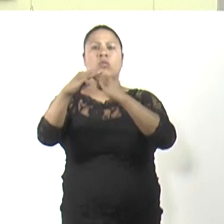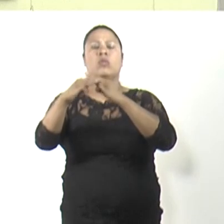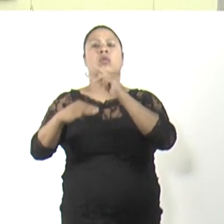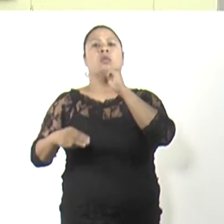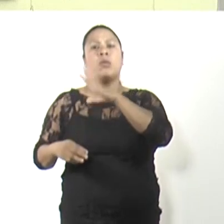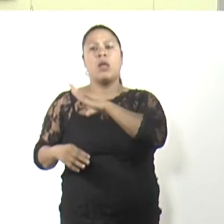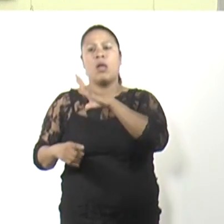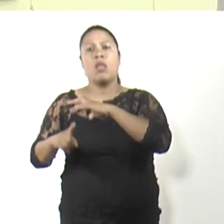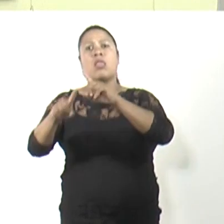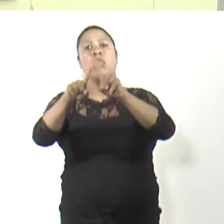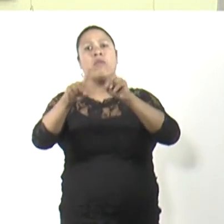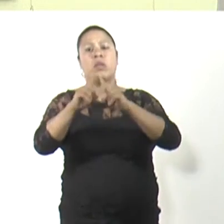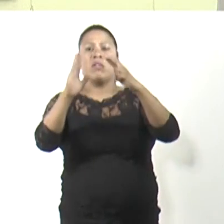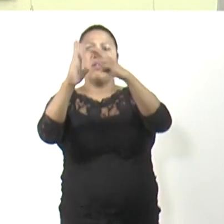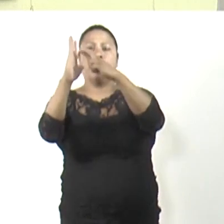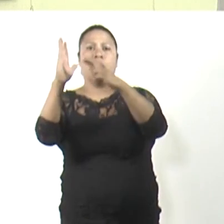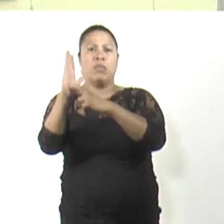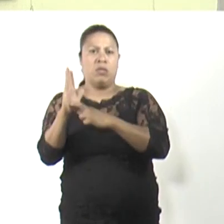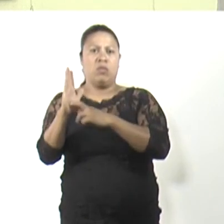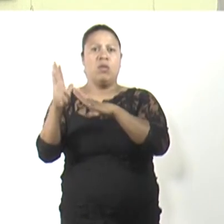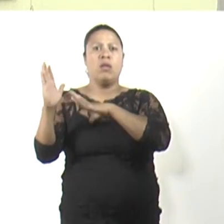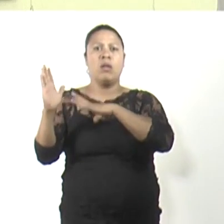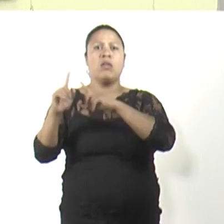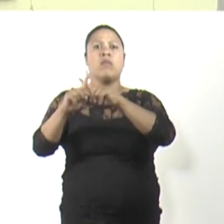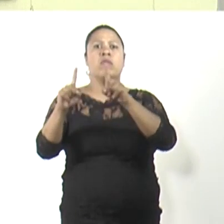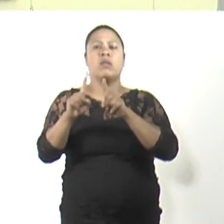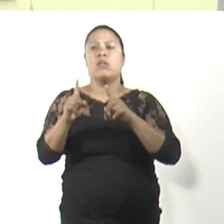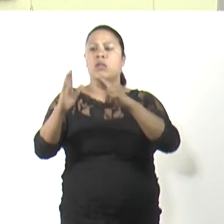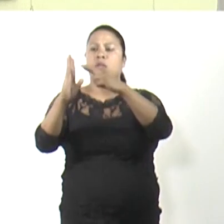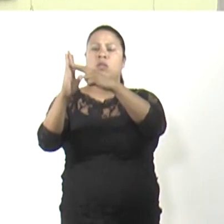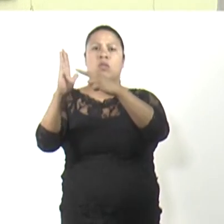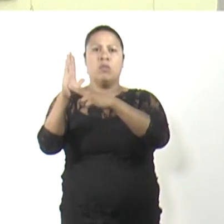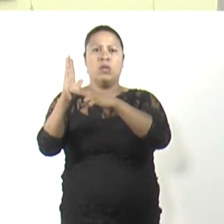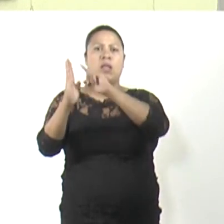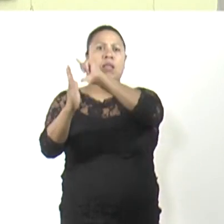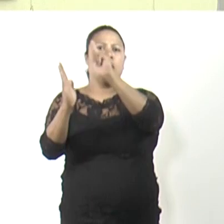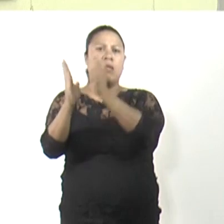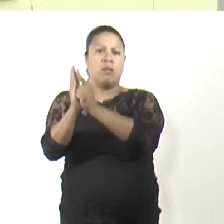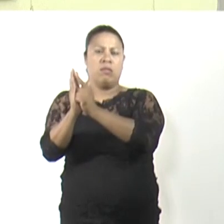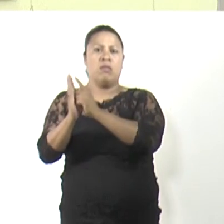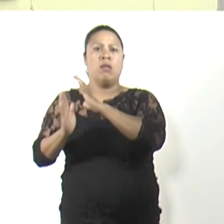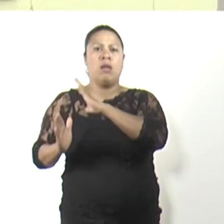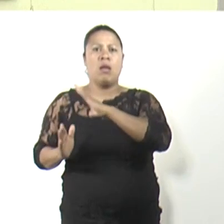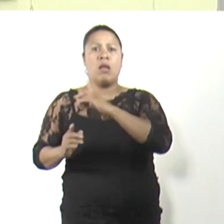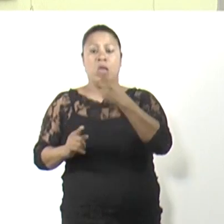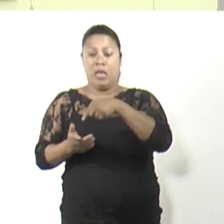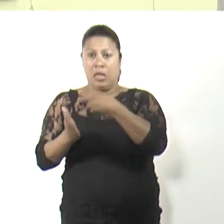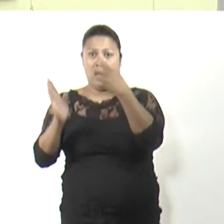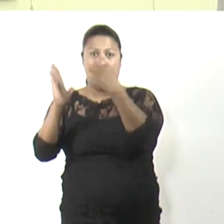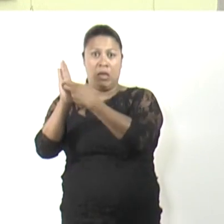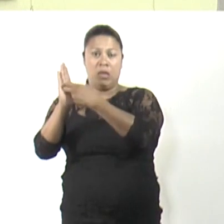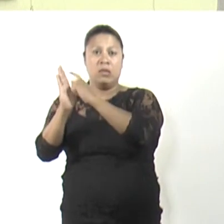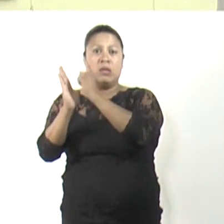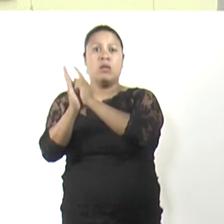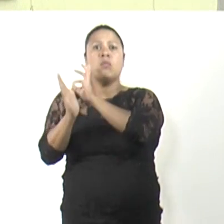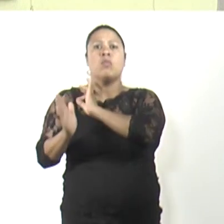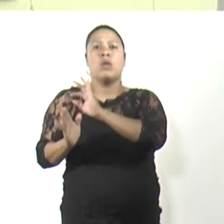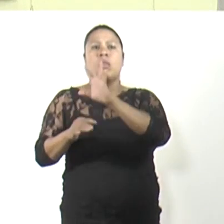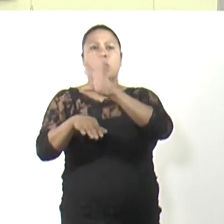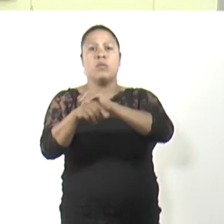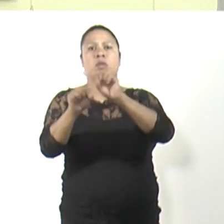una diversidad de normas, reglas, leyes que les permiten a la sociedad